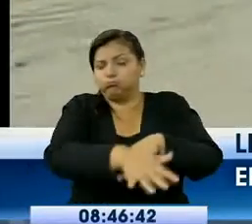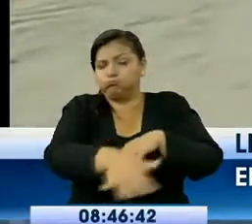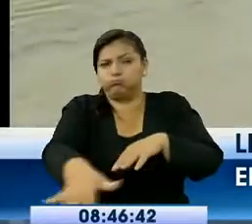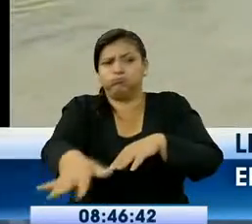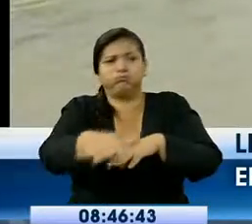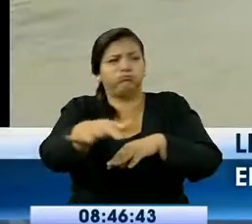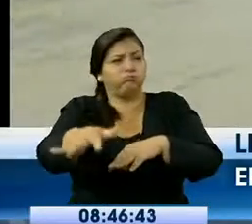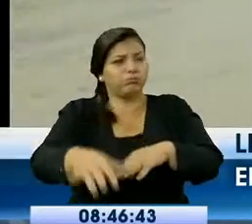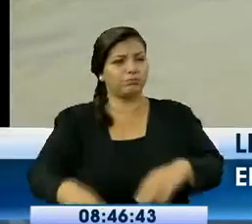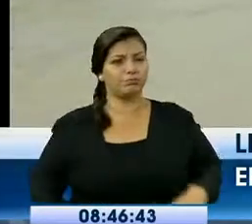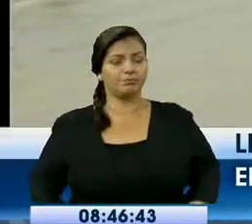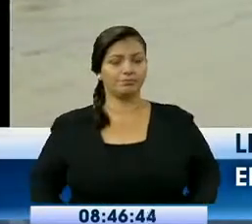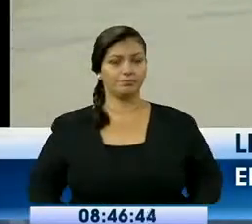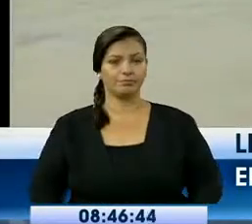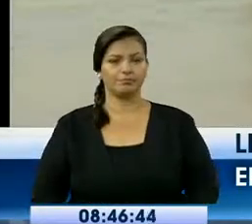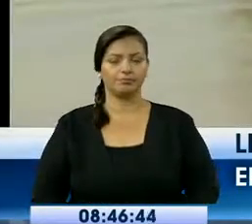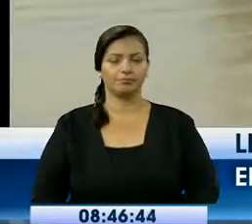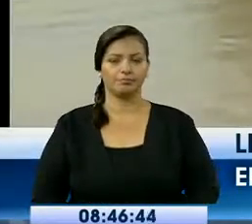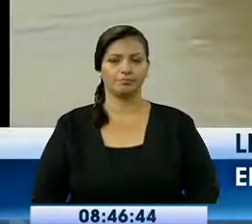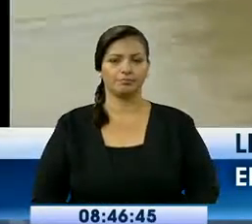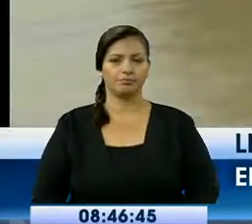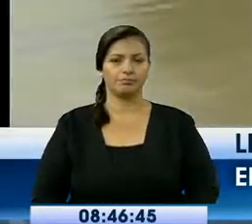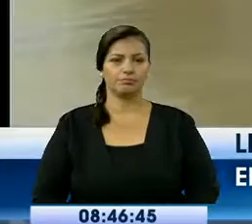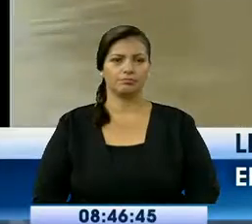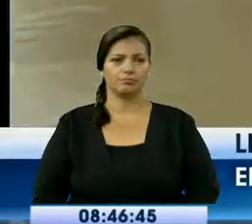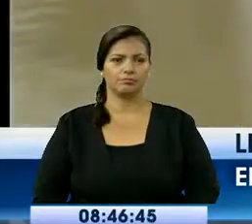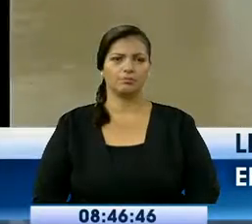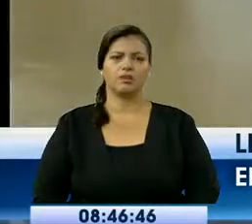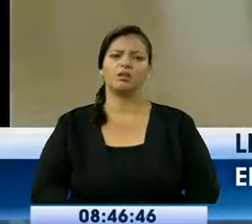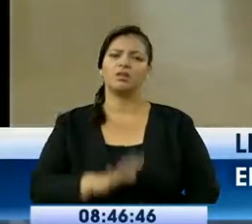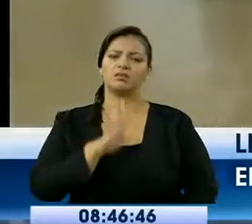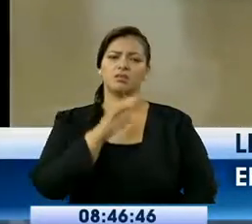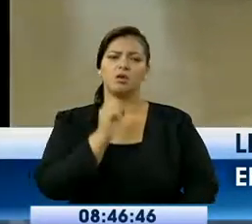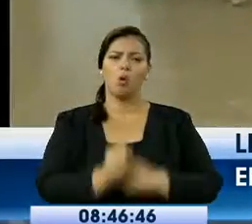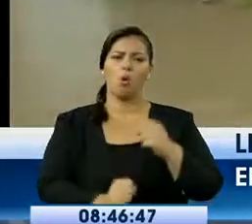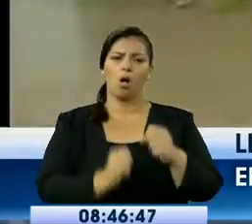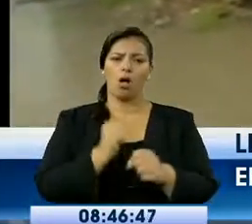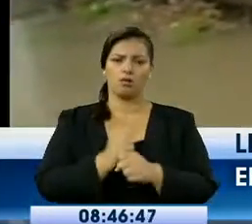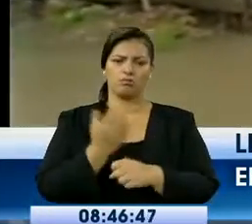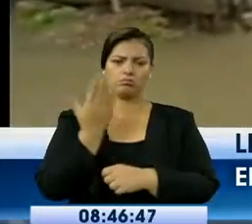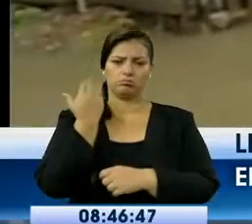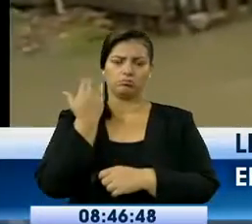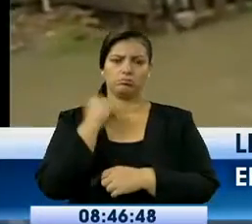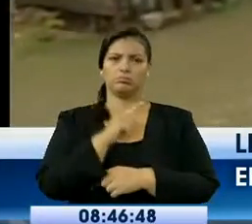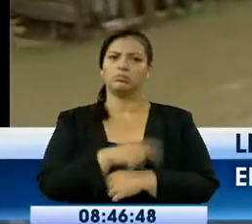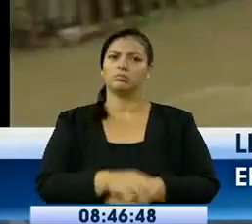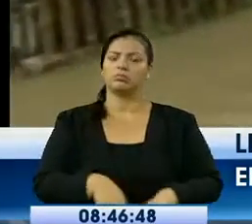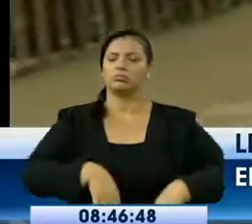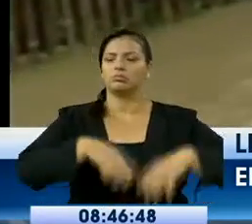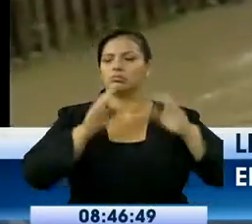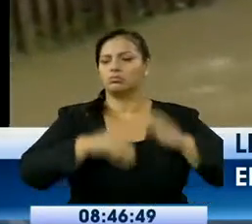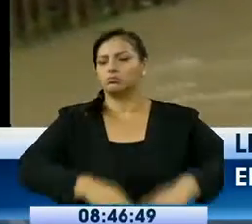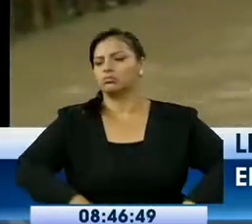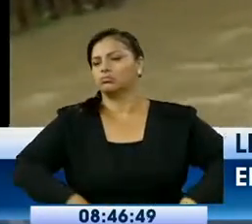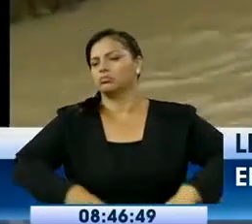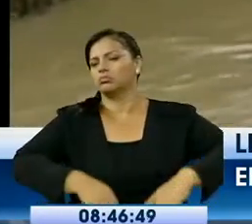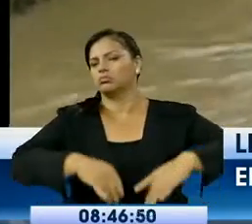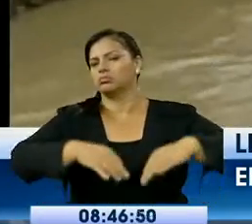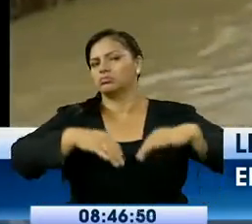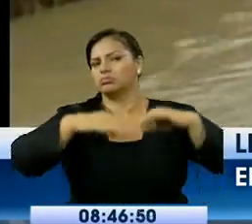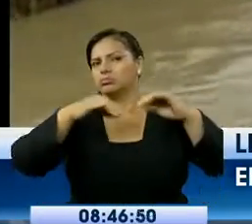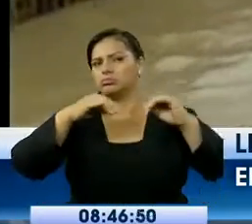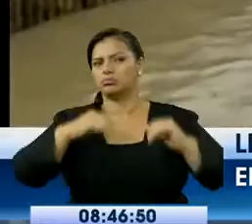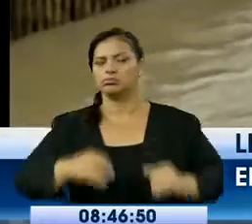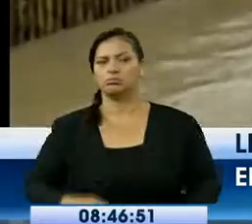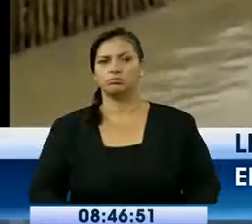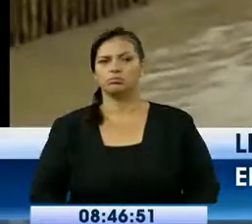por aquí. Este río tenemos más o menos problemas con este río ya más o menos de 5 años para acá, porque este río antes no pasaba por aquí. Este río antes se iba para la parte de atrás, pero de ahí para acá, como hicieron eso, encantaría